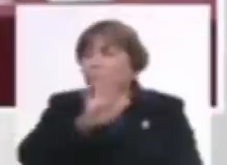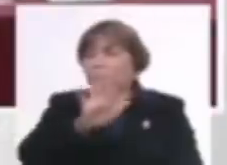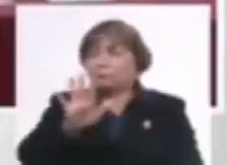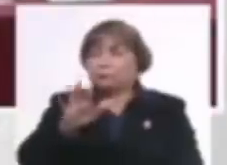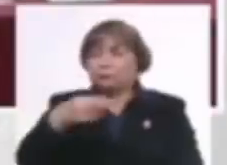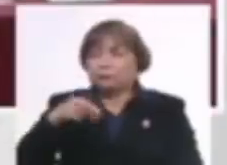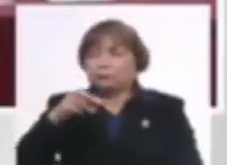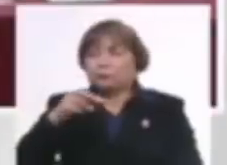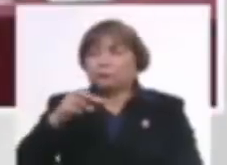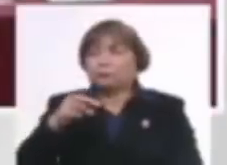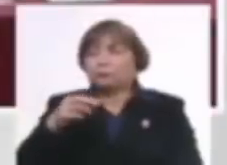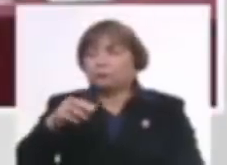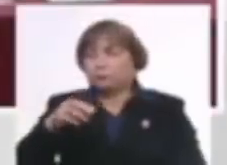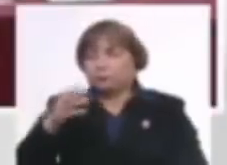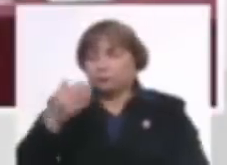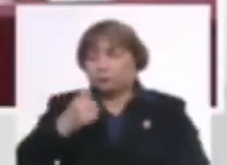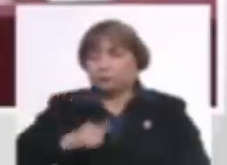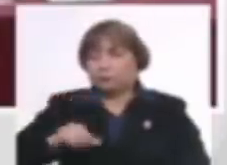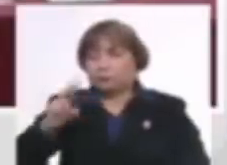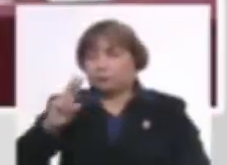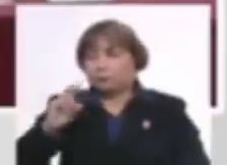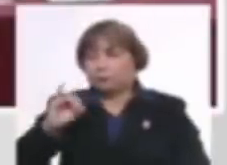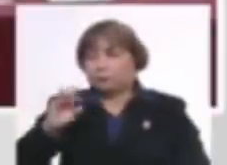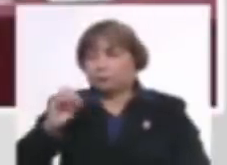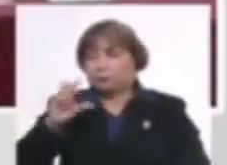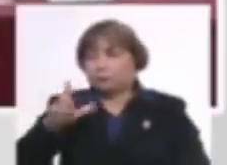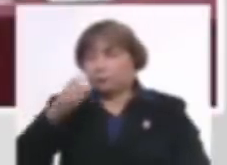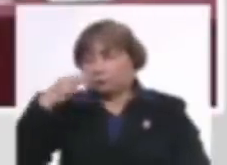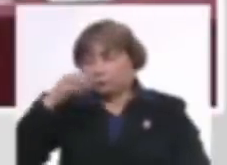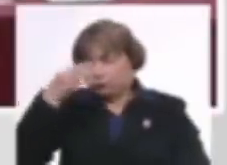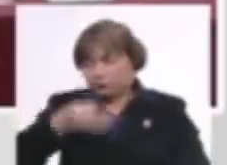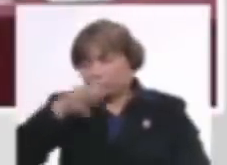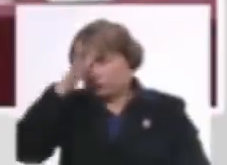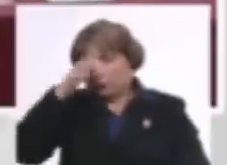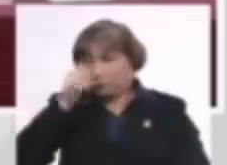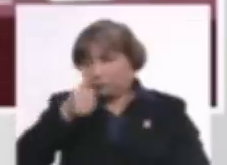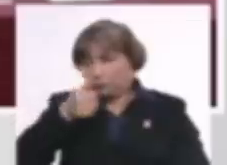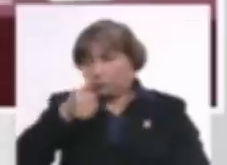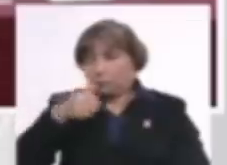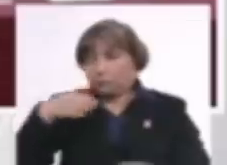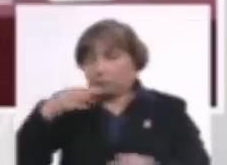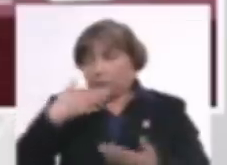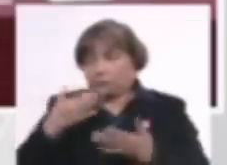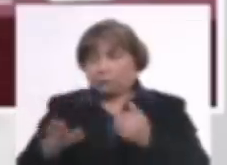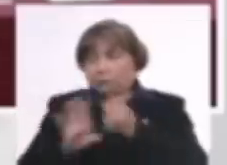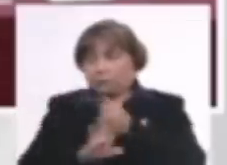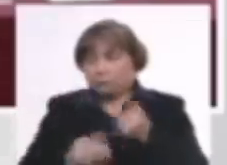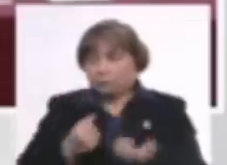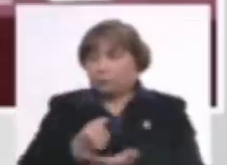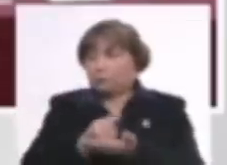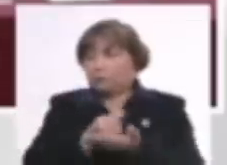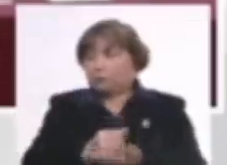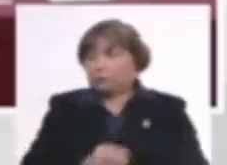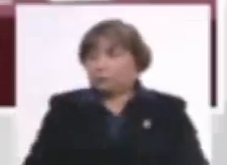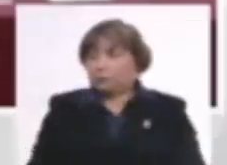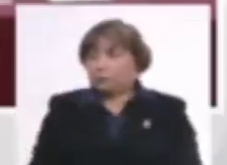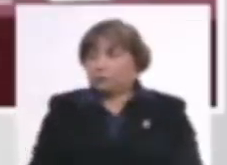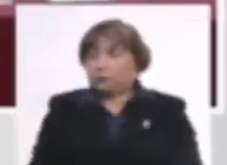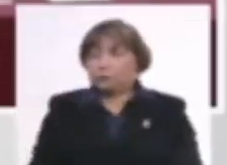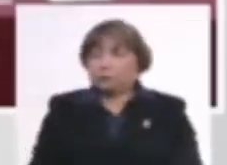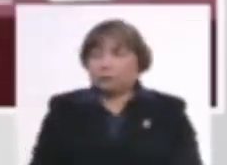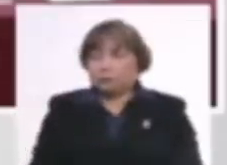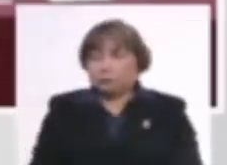su padre biológico? ¿Usted ha conversado con su padre biológico respecto a estos hechos? ¿Le ha dado su respaldo a usted?